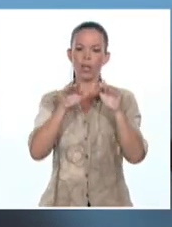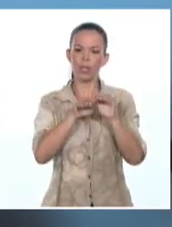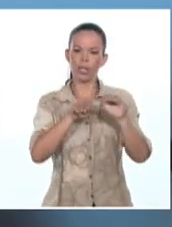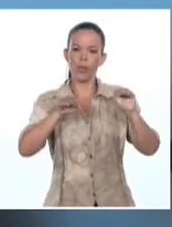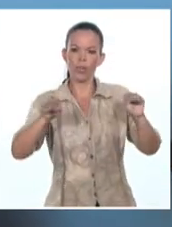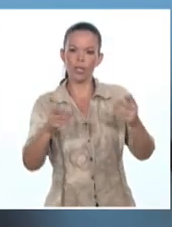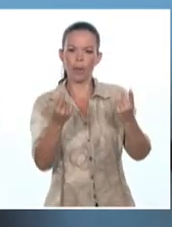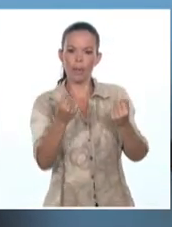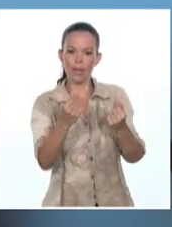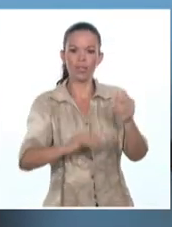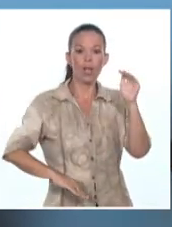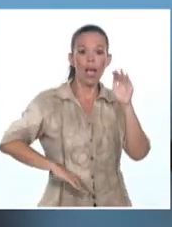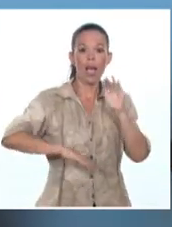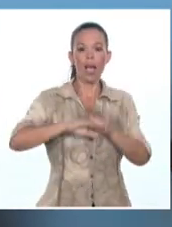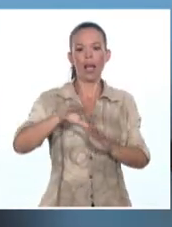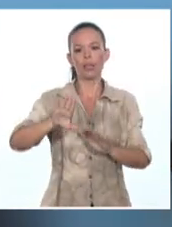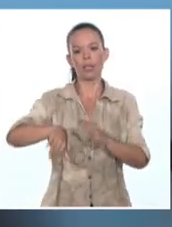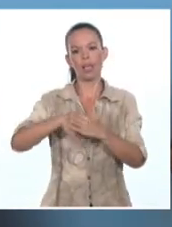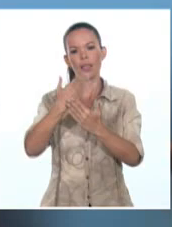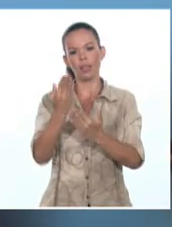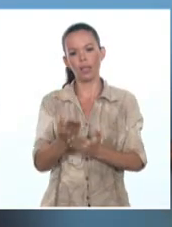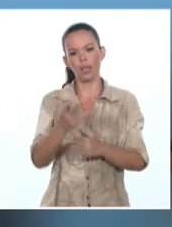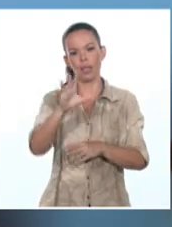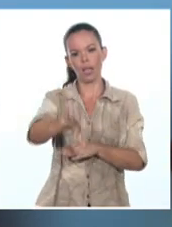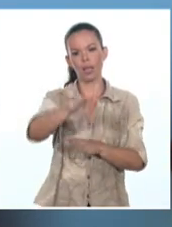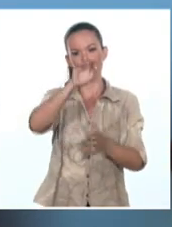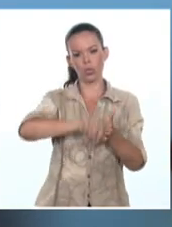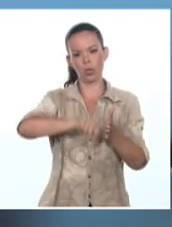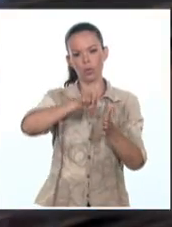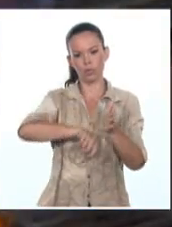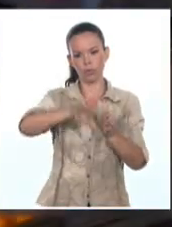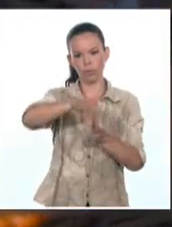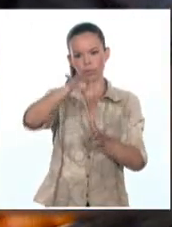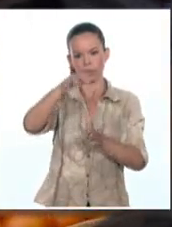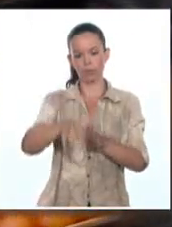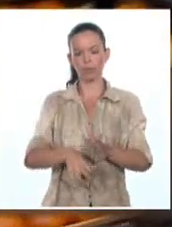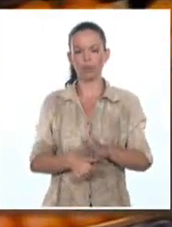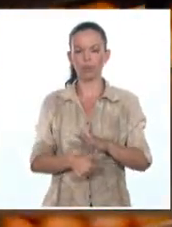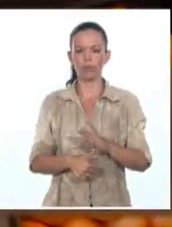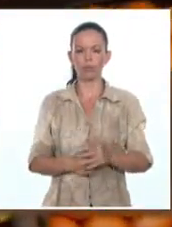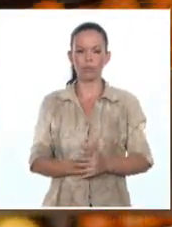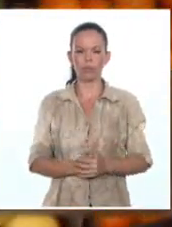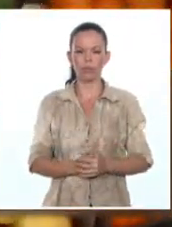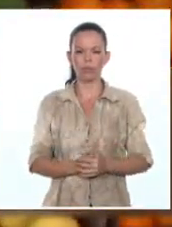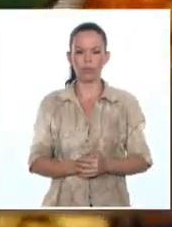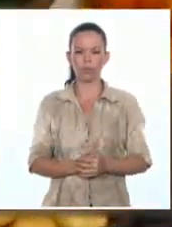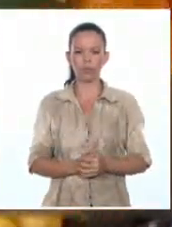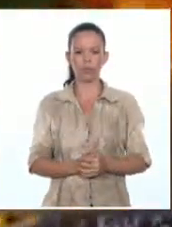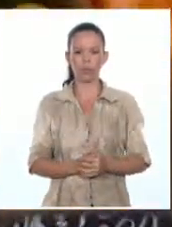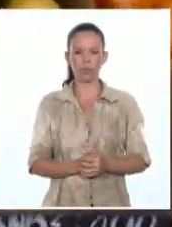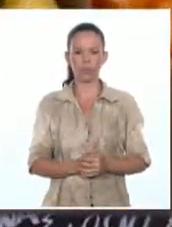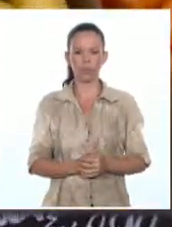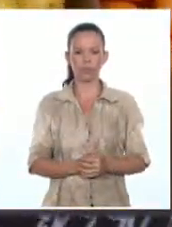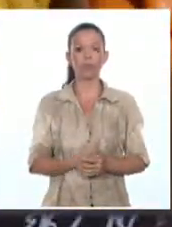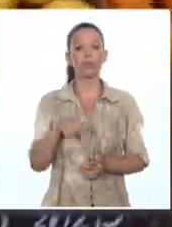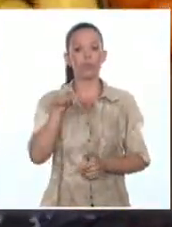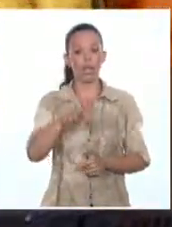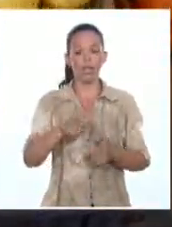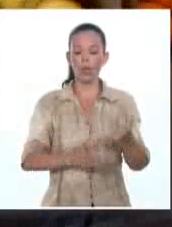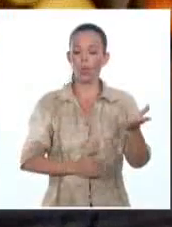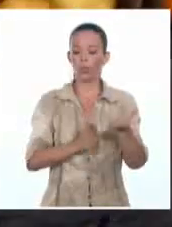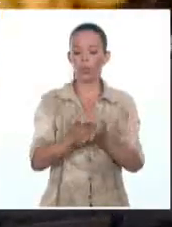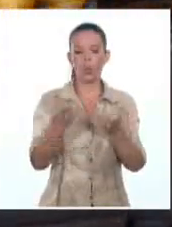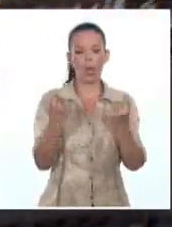elecciones presidenciales que tendrán lugar en octubre próximo. Argentina vive un proceso de inflación con ritmos acelerados